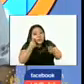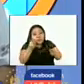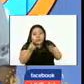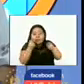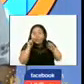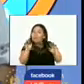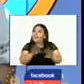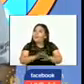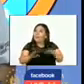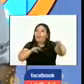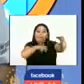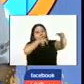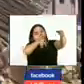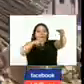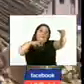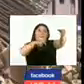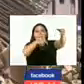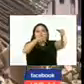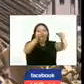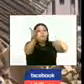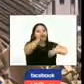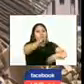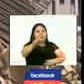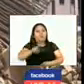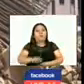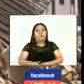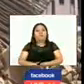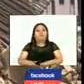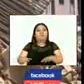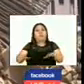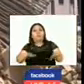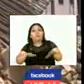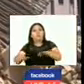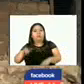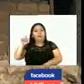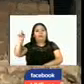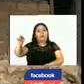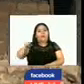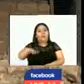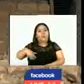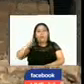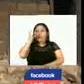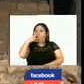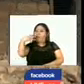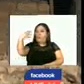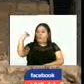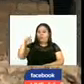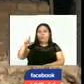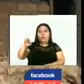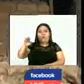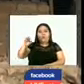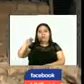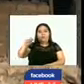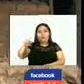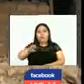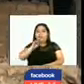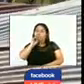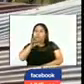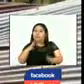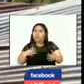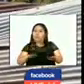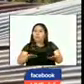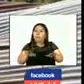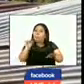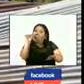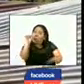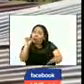estén subiendo hasta el cráter. Y sobre la actividad sísmica en el municipio de San Lorenzo y Aguachapán, aseguraron ha presentado